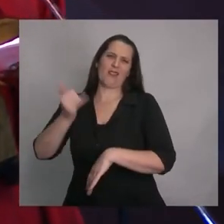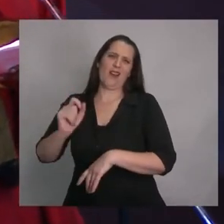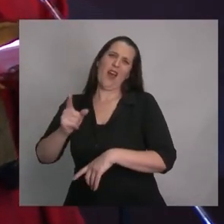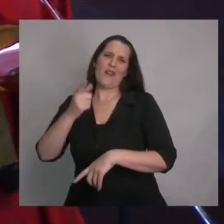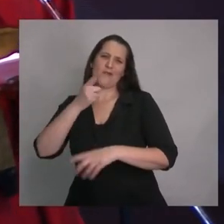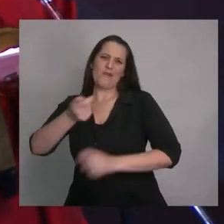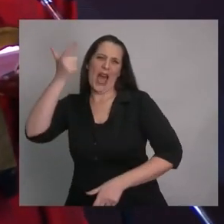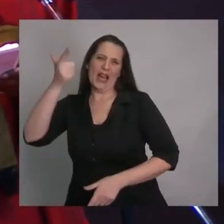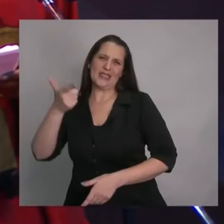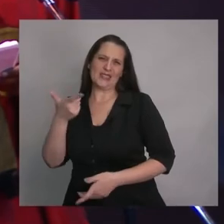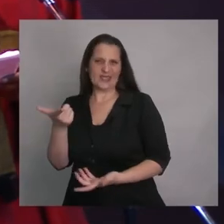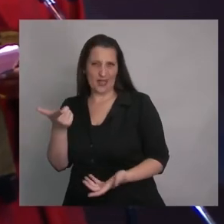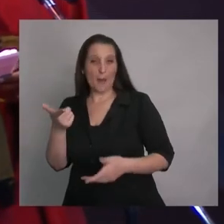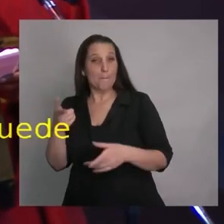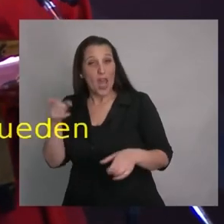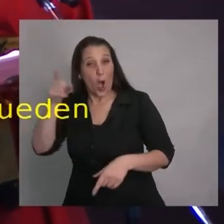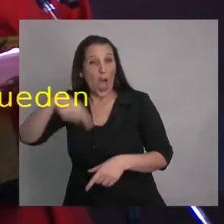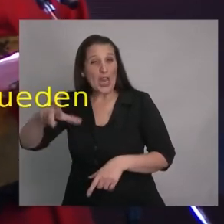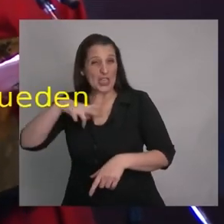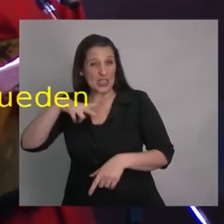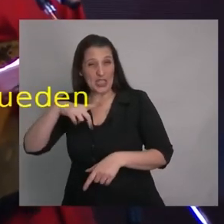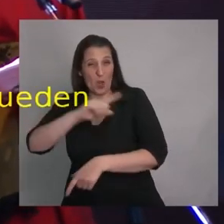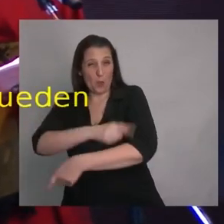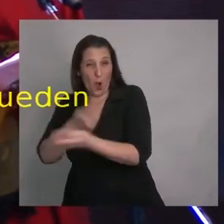nueva que el agua solidaria